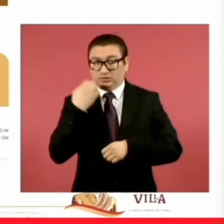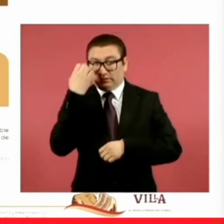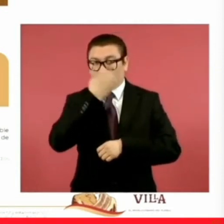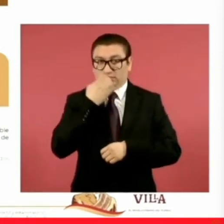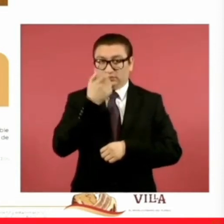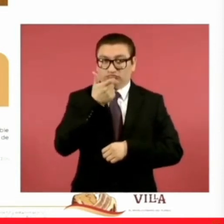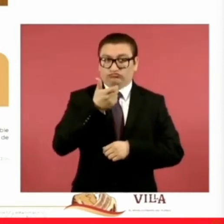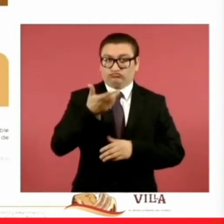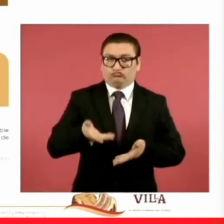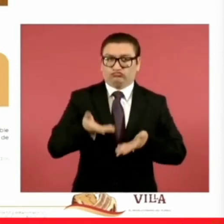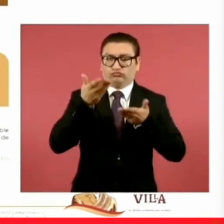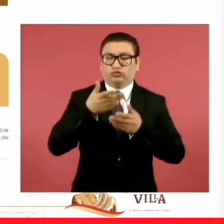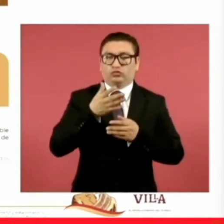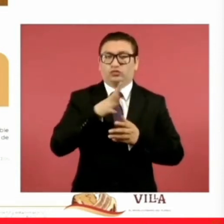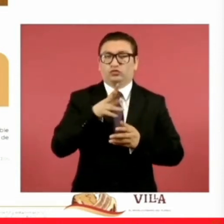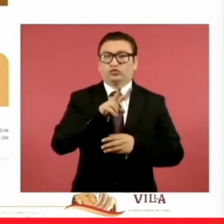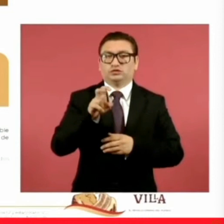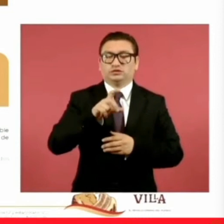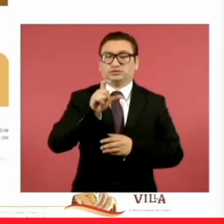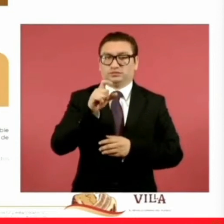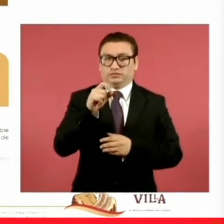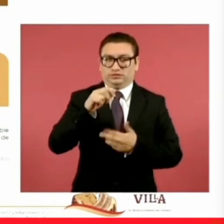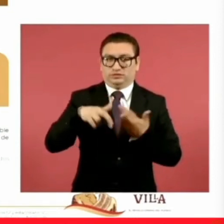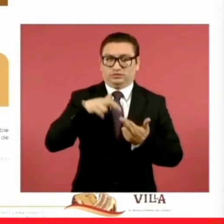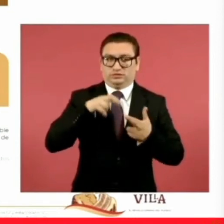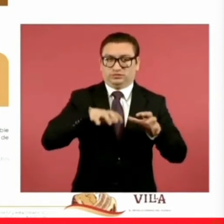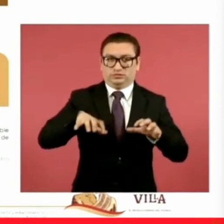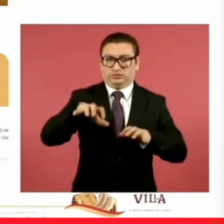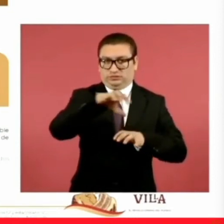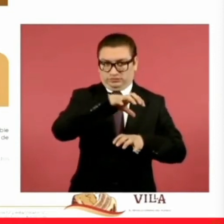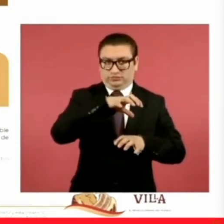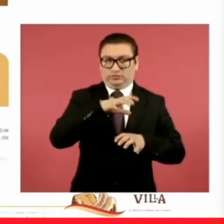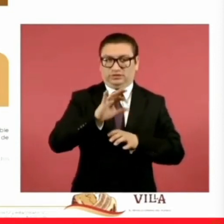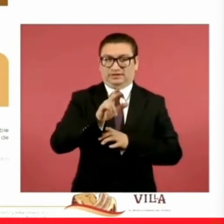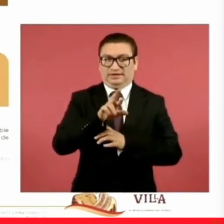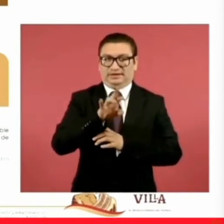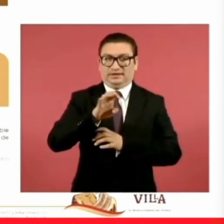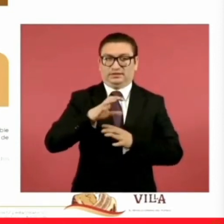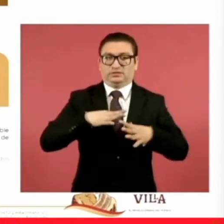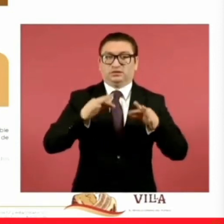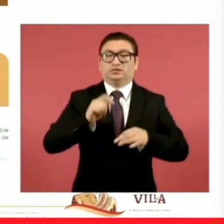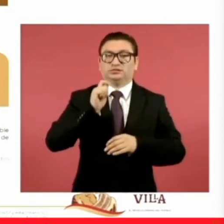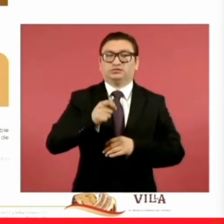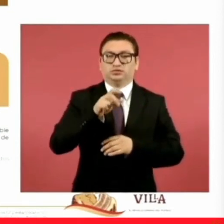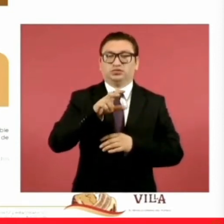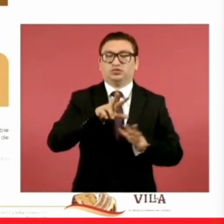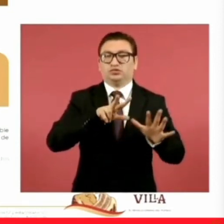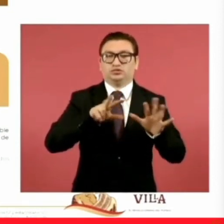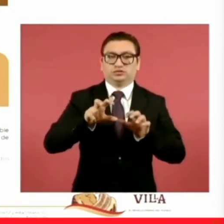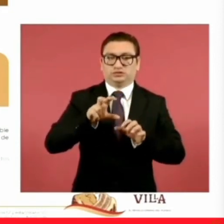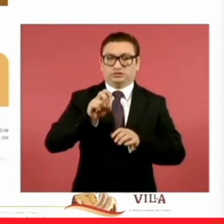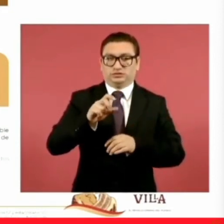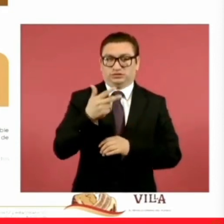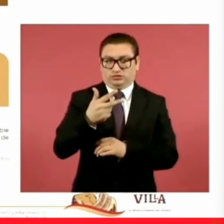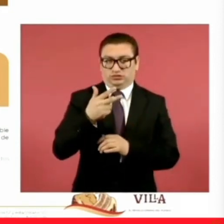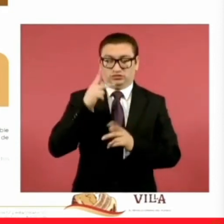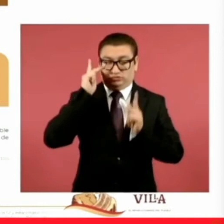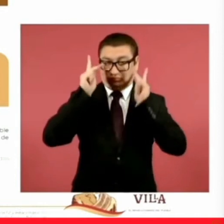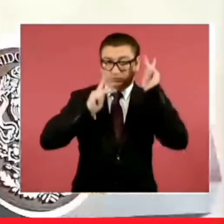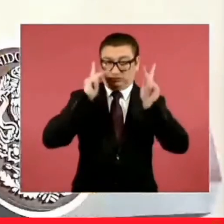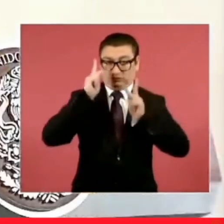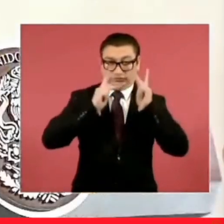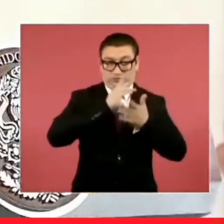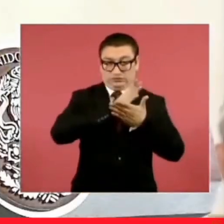precios máximos en las 220 regiones establecidas por la CRE, de 838 visitas